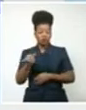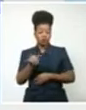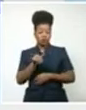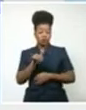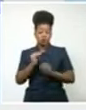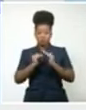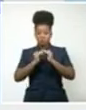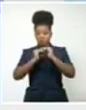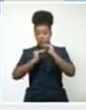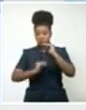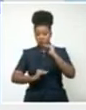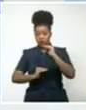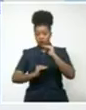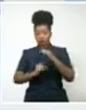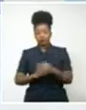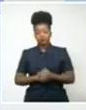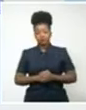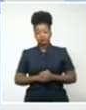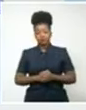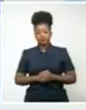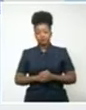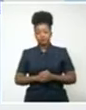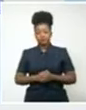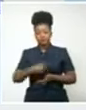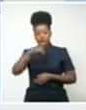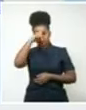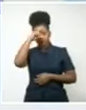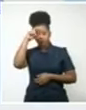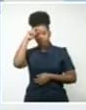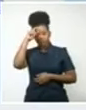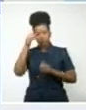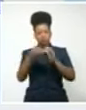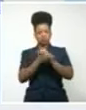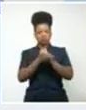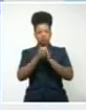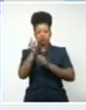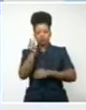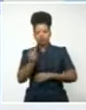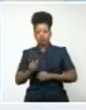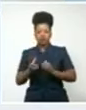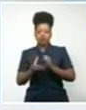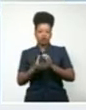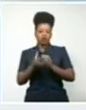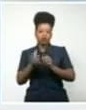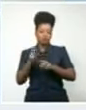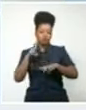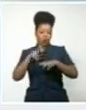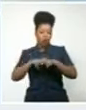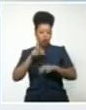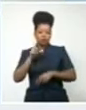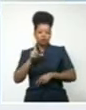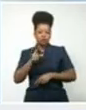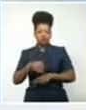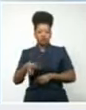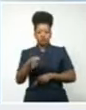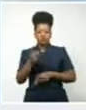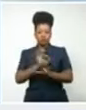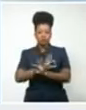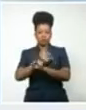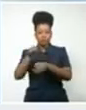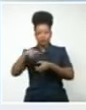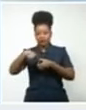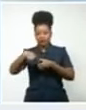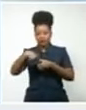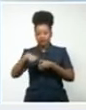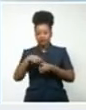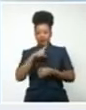digo yo, Santi Espíritu, Mayabeque, Holguín, el municipio especial Isla de la Juventud,